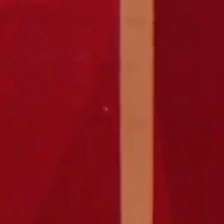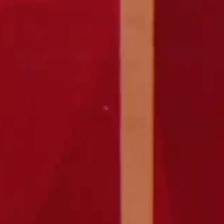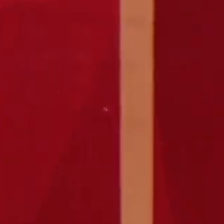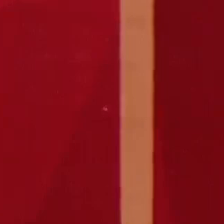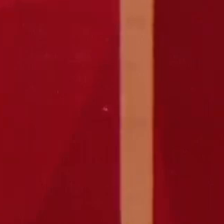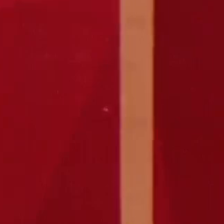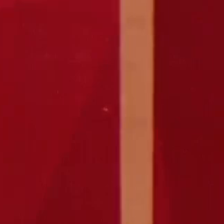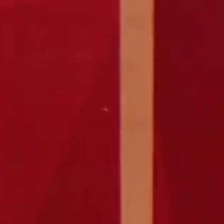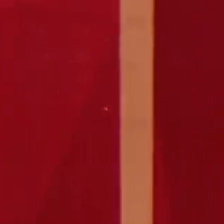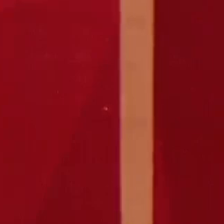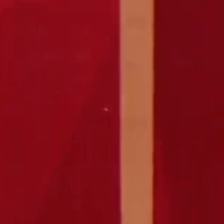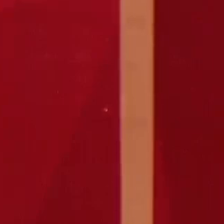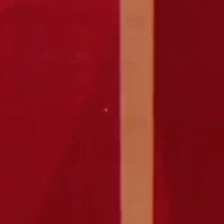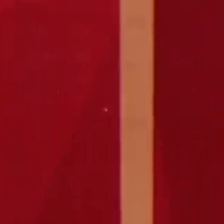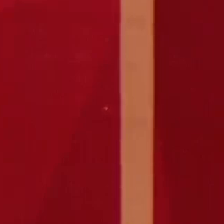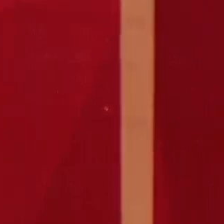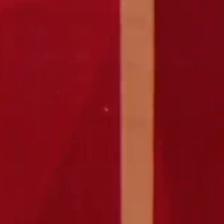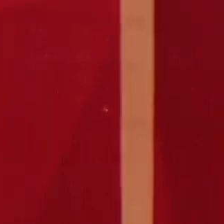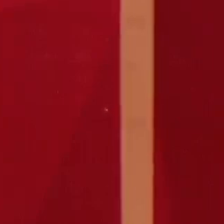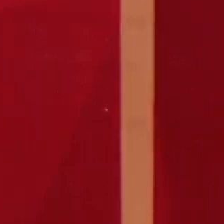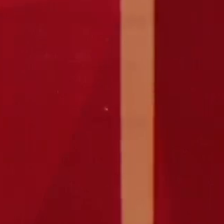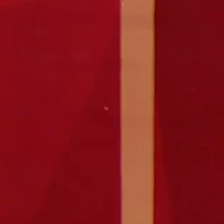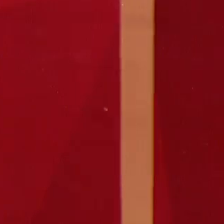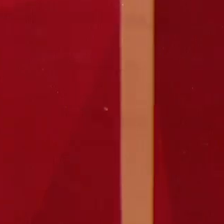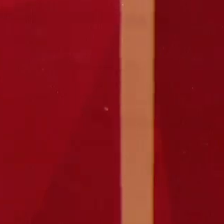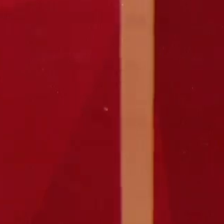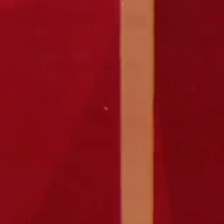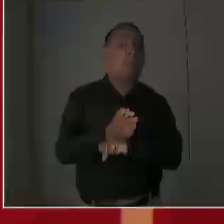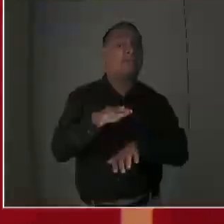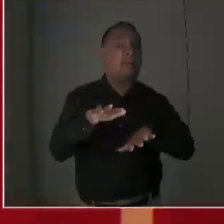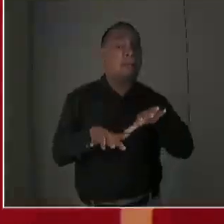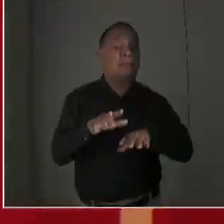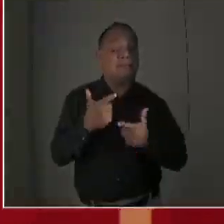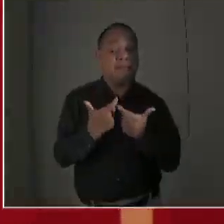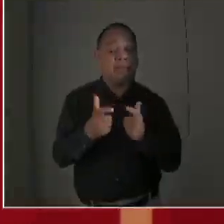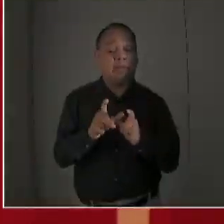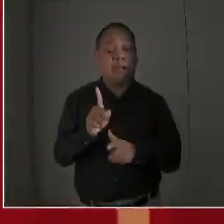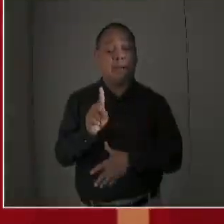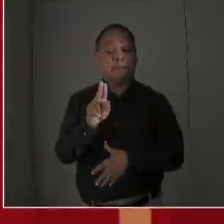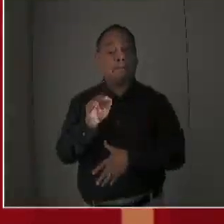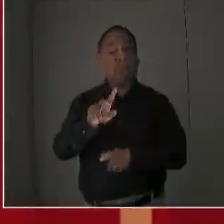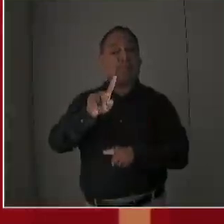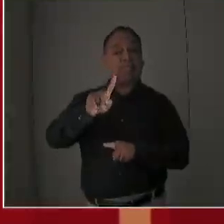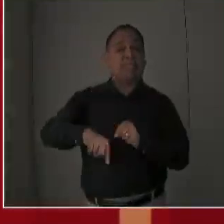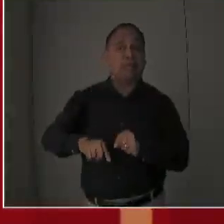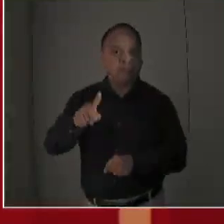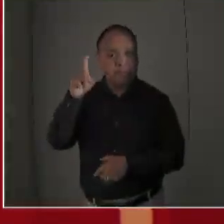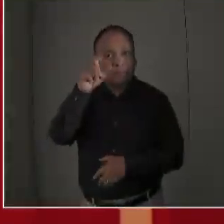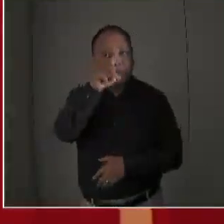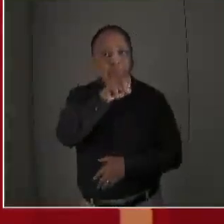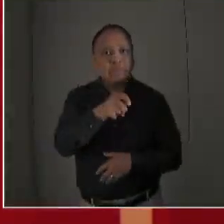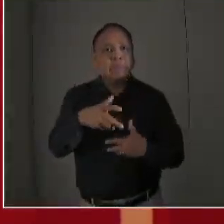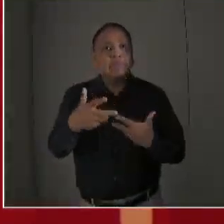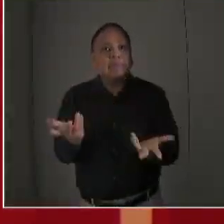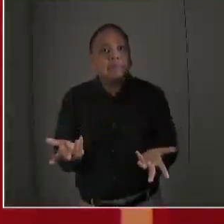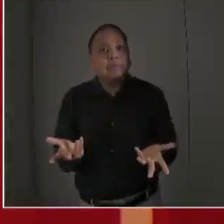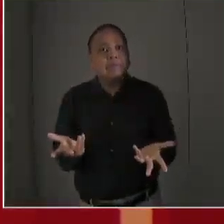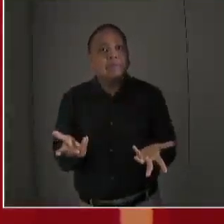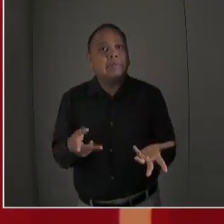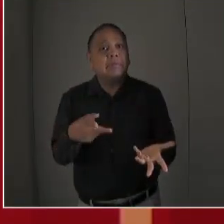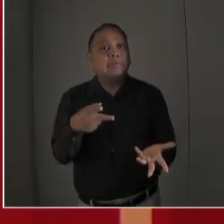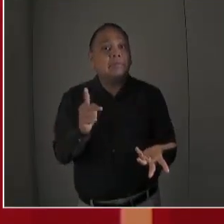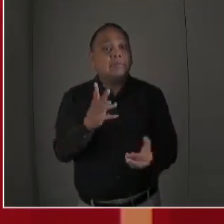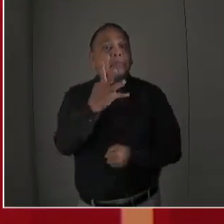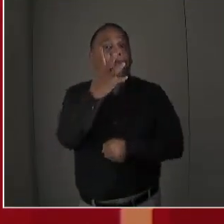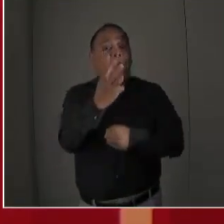Un estado donde parecía imposible sacar al PRI y que llegó la